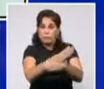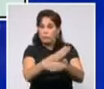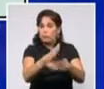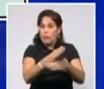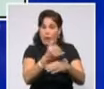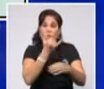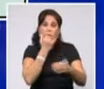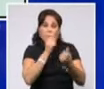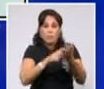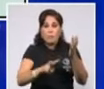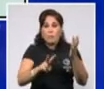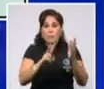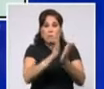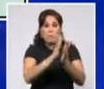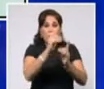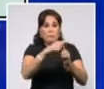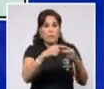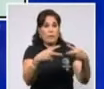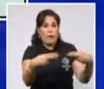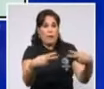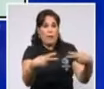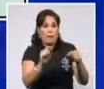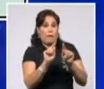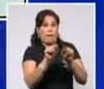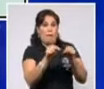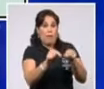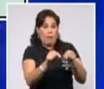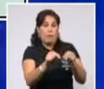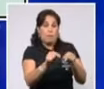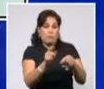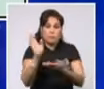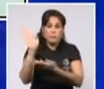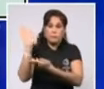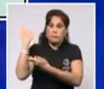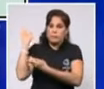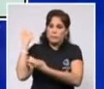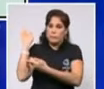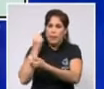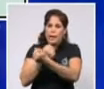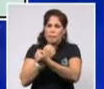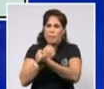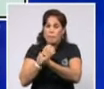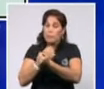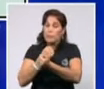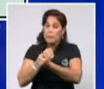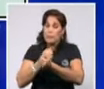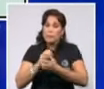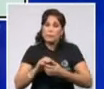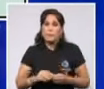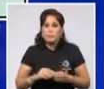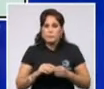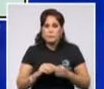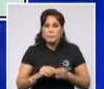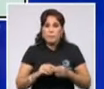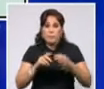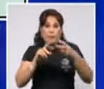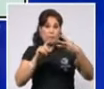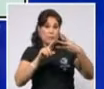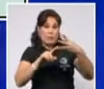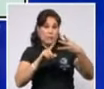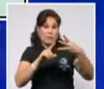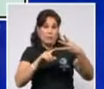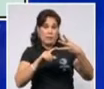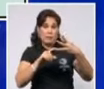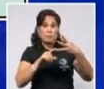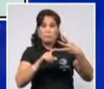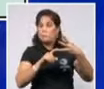afectaba a la provincia, y pudiéramos decir que en orden de riesgo epidemiológico es la tercer provincia que